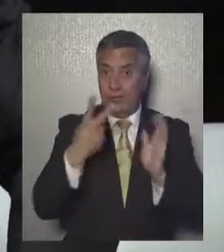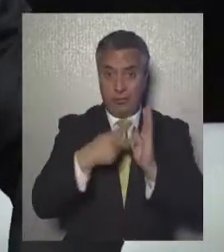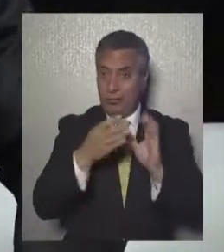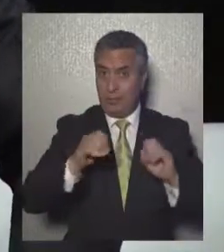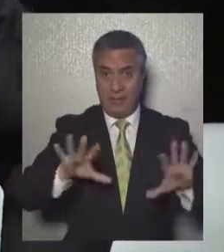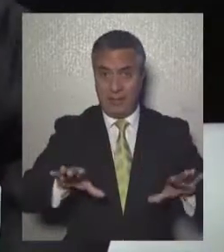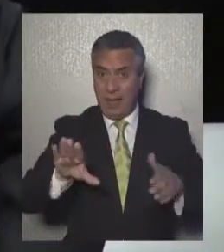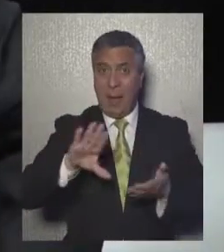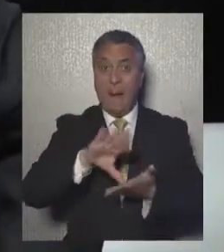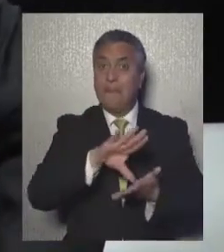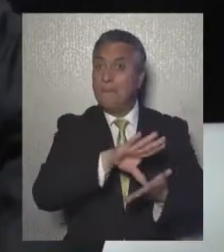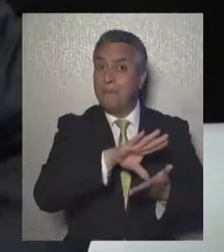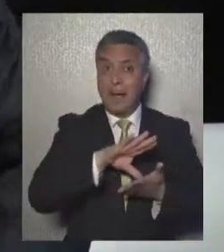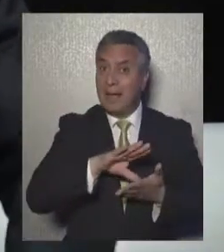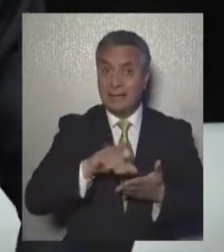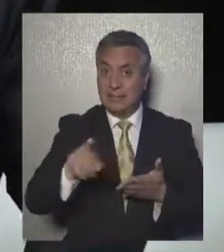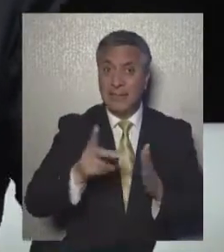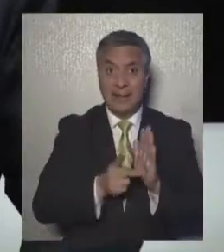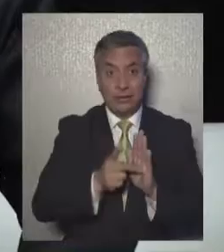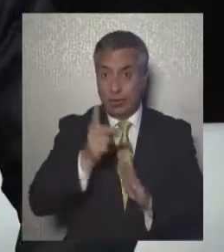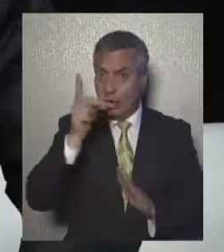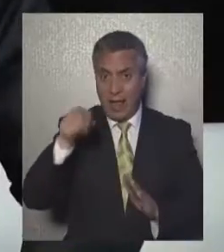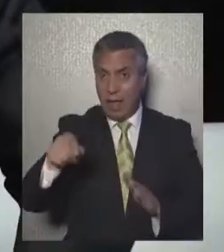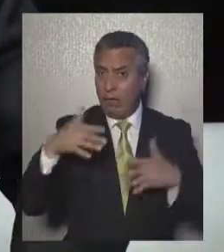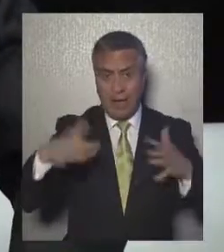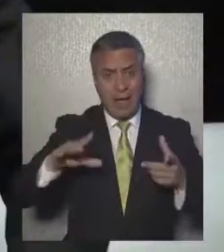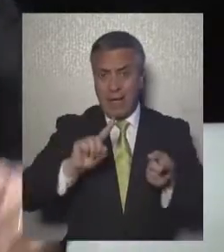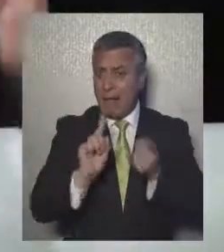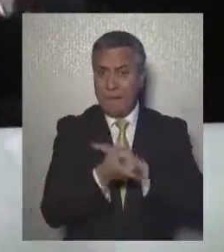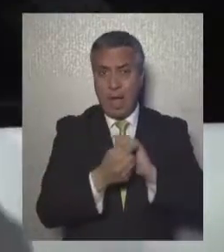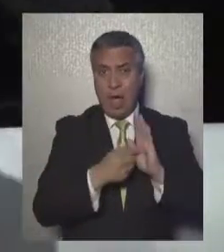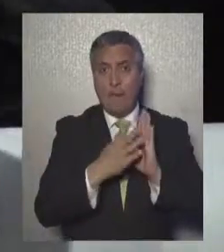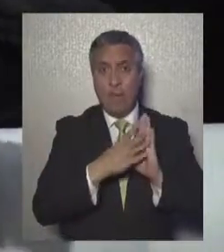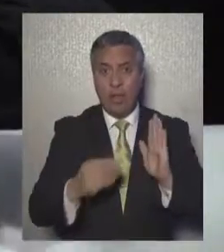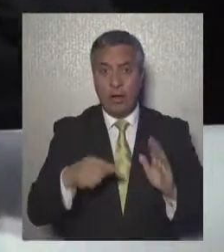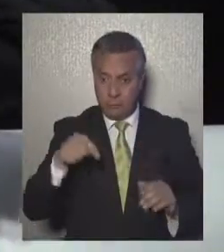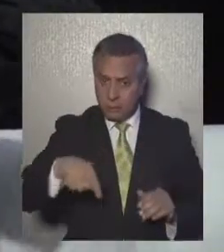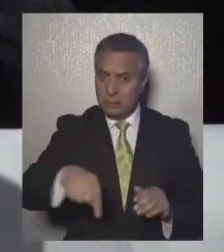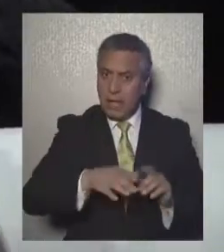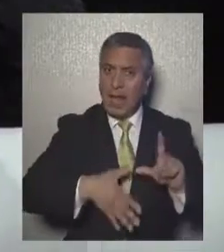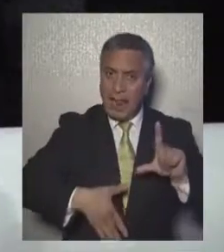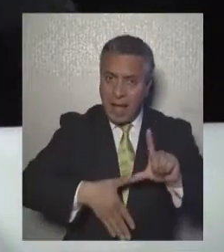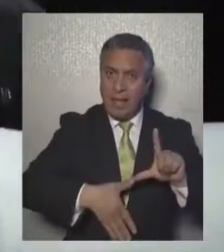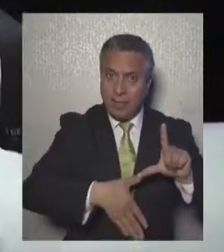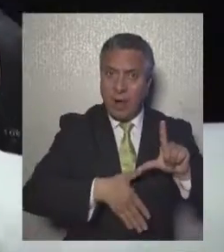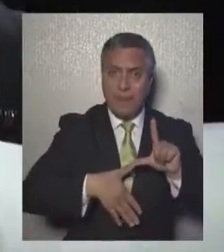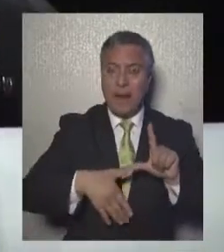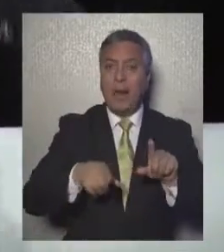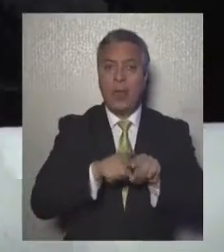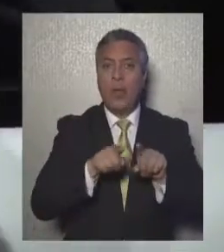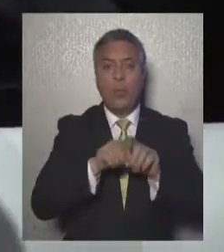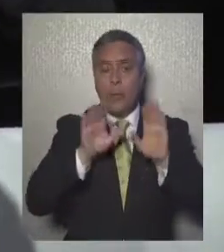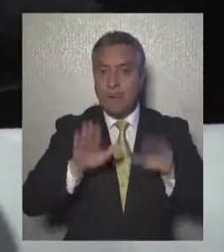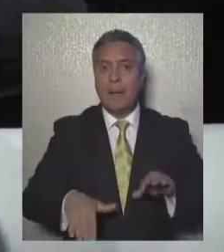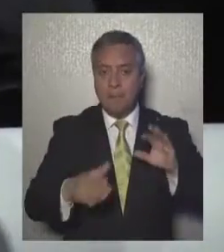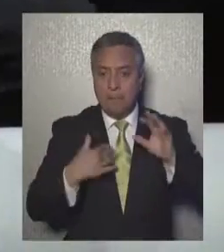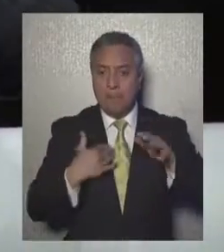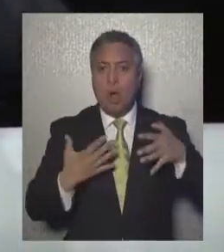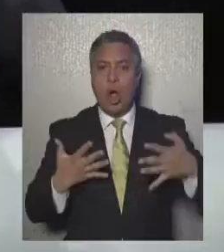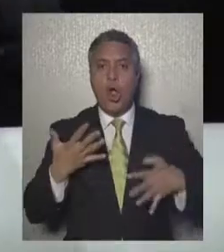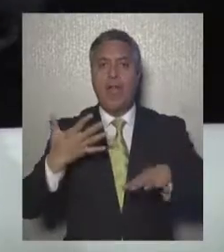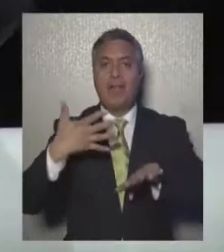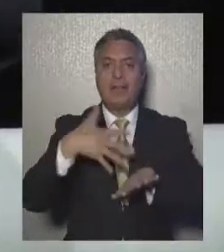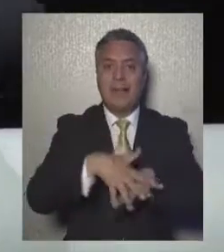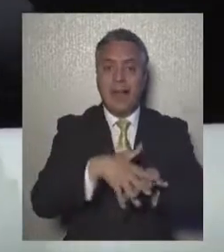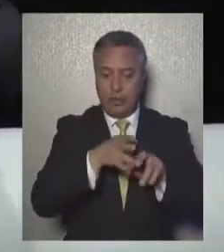desarrollados cambiaron el modelo. Somos los latinoamericanos los que seguimos teniendo un modelo de integración vertical y de